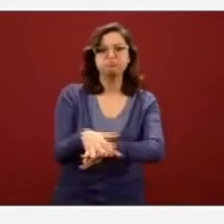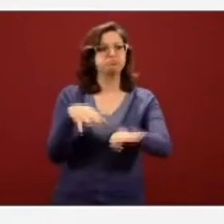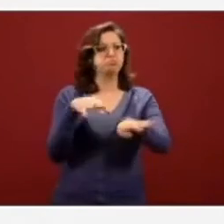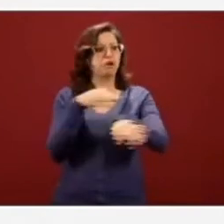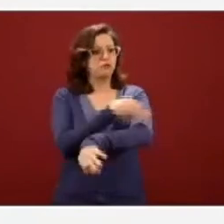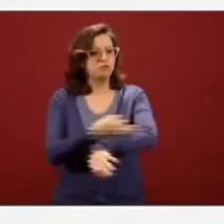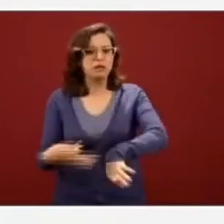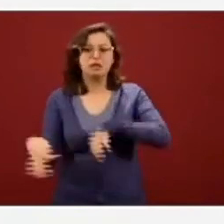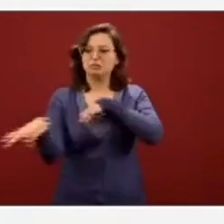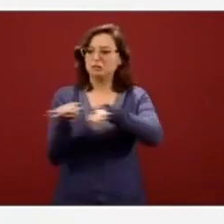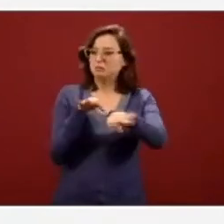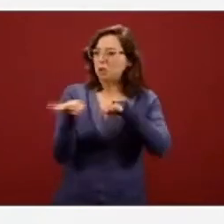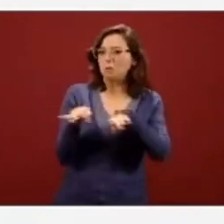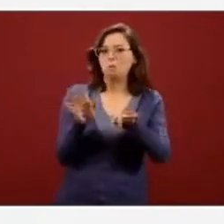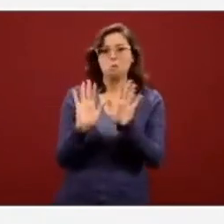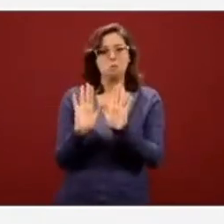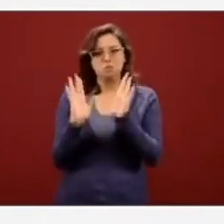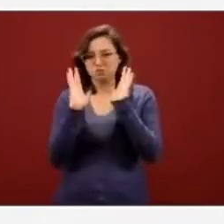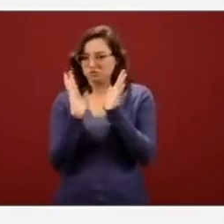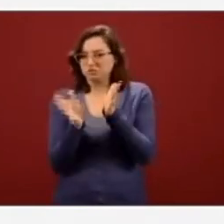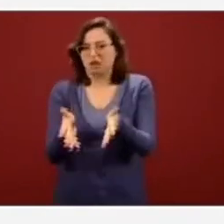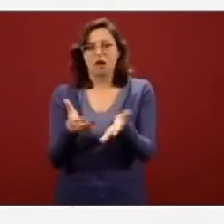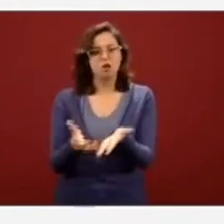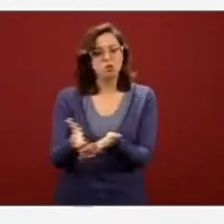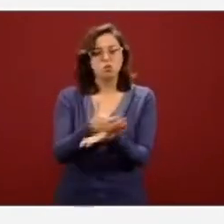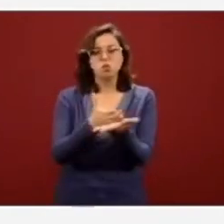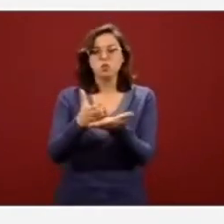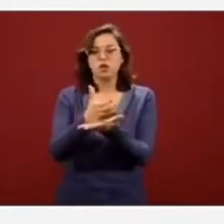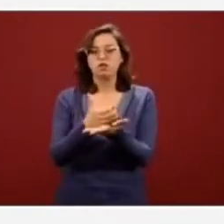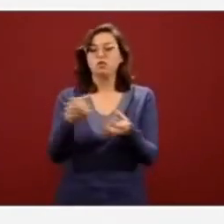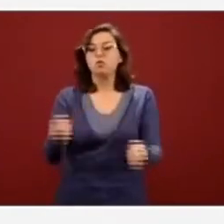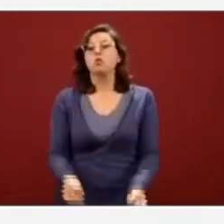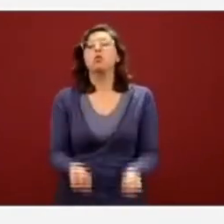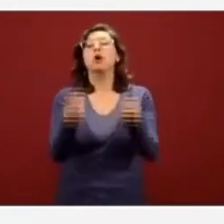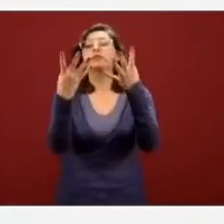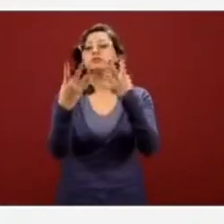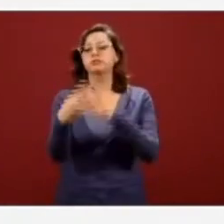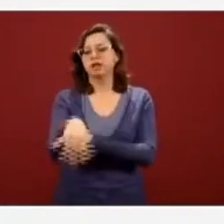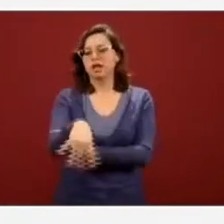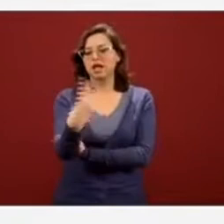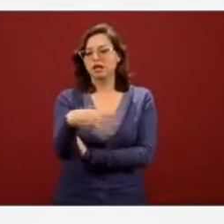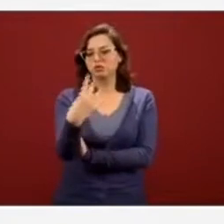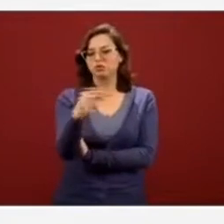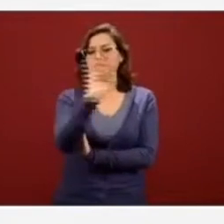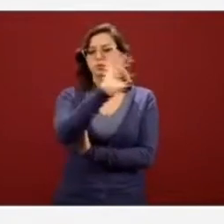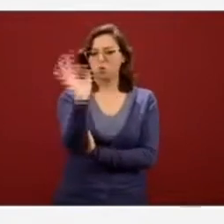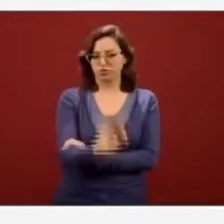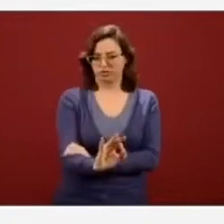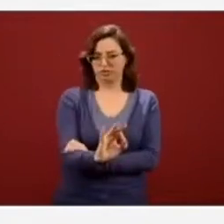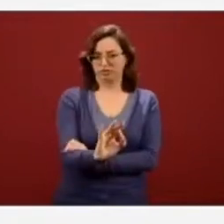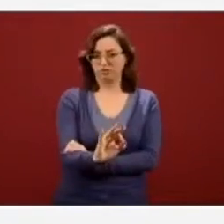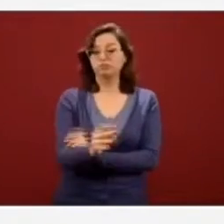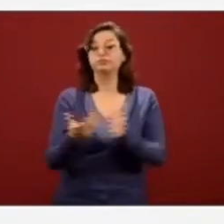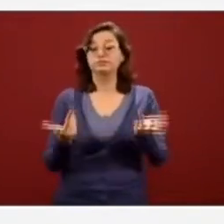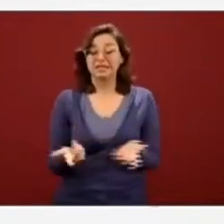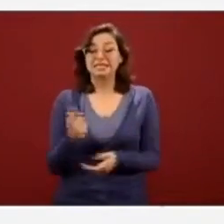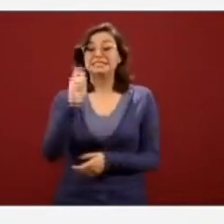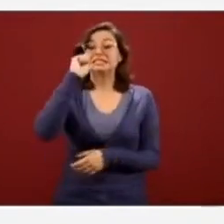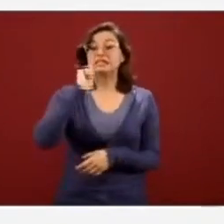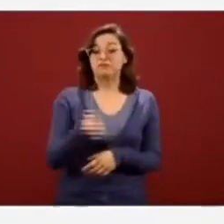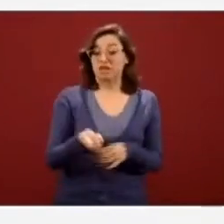laboral, comunitaria. Esta proporción es ahora de un 14%, o sea, el 14% del total de